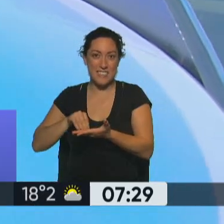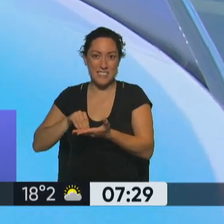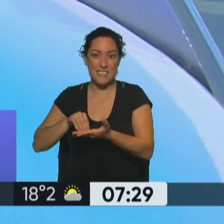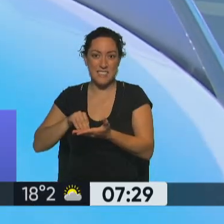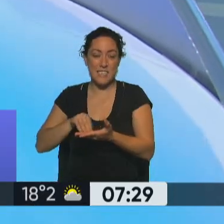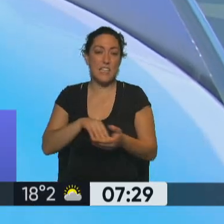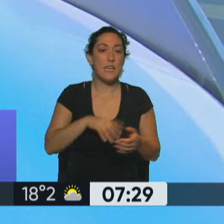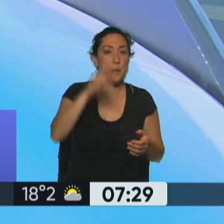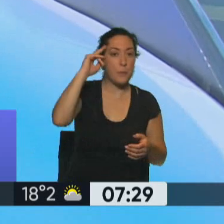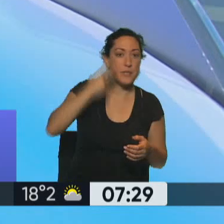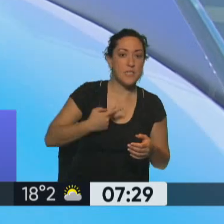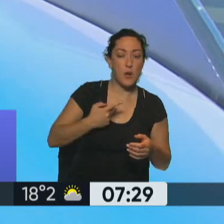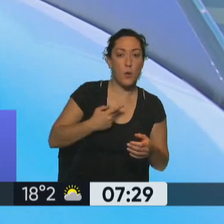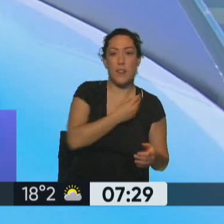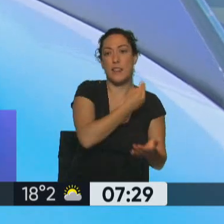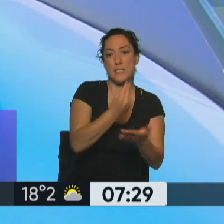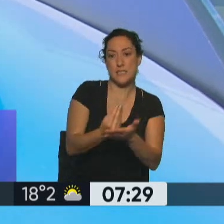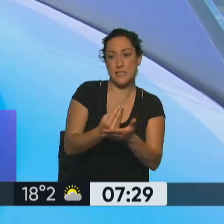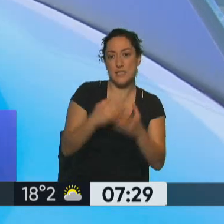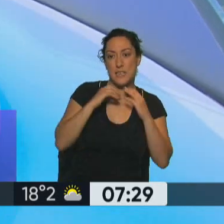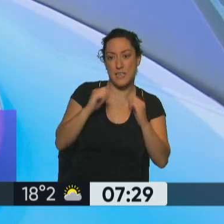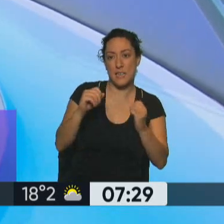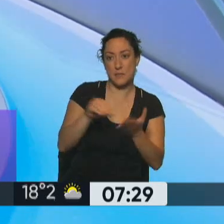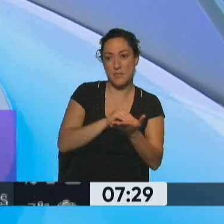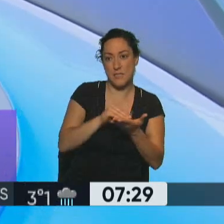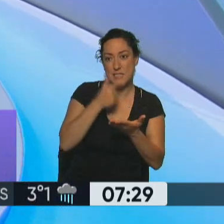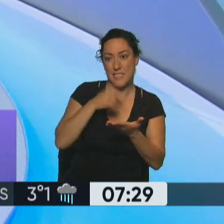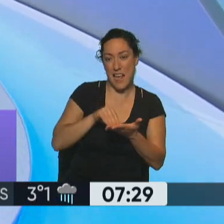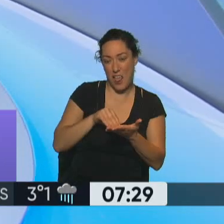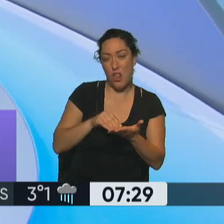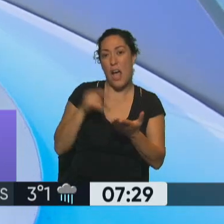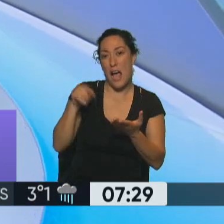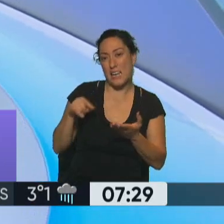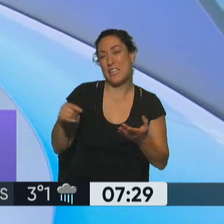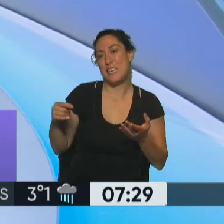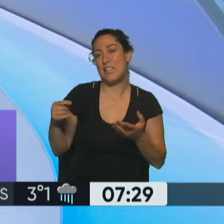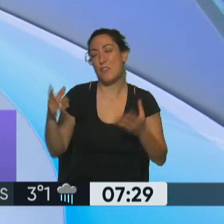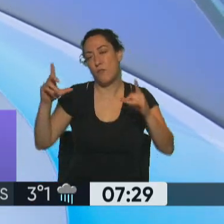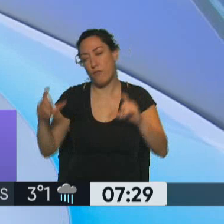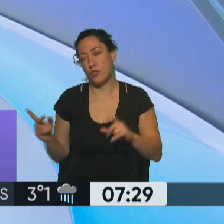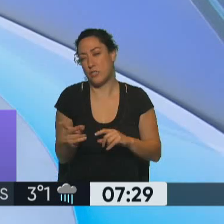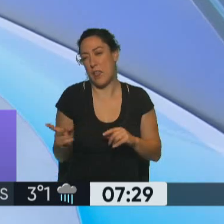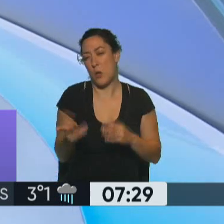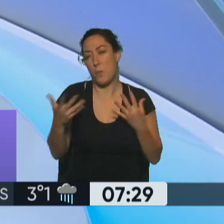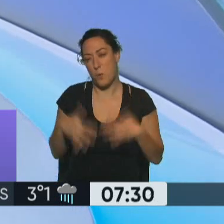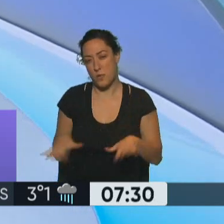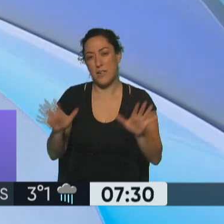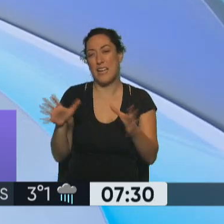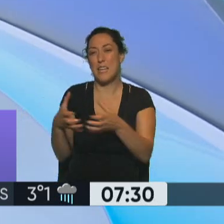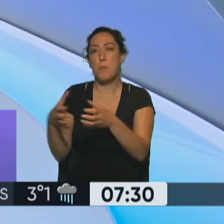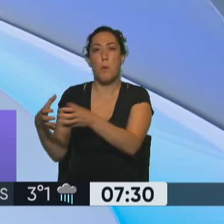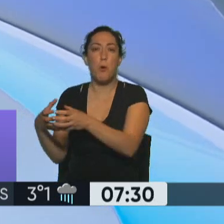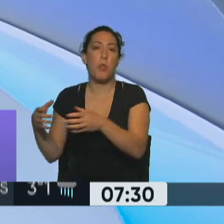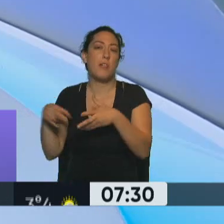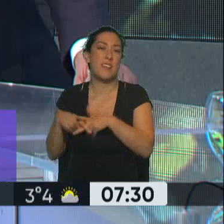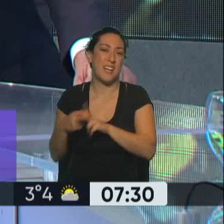designe Victoria Villarruel como secretaria administrativa del Senado Nacional. Ahí parecería que va a ser Claro, los la equipos. foto más, los equipos Los equipos, técnicos. los Yo me equipos de